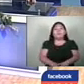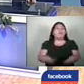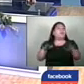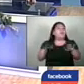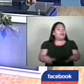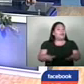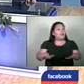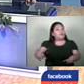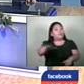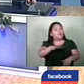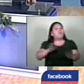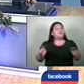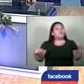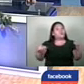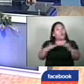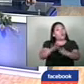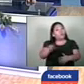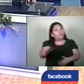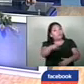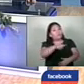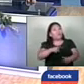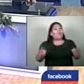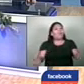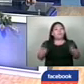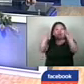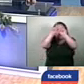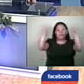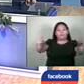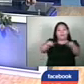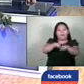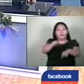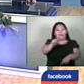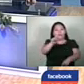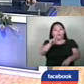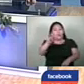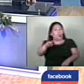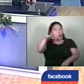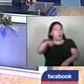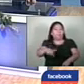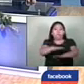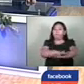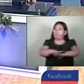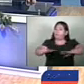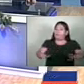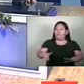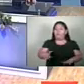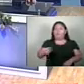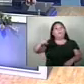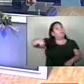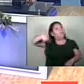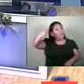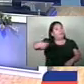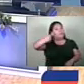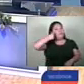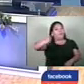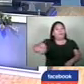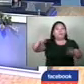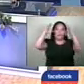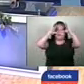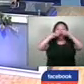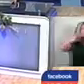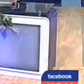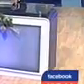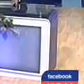muchísimas gracias, y por supuesto también a ustedes a través de la señal de Canal 12. Esto ha sido todo por nuestra parte, nos vemos mañana, feliz noche.